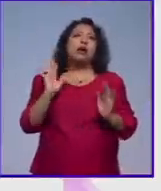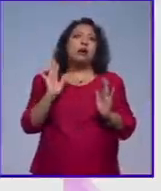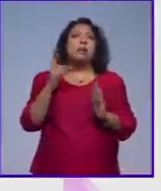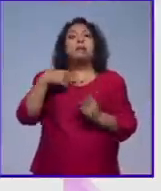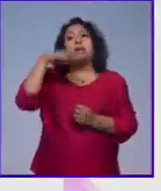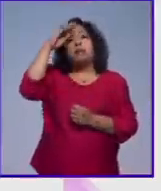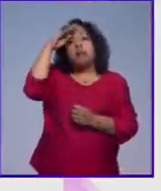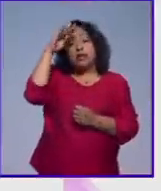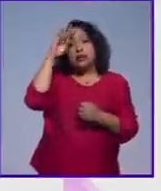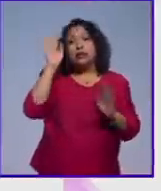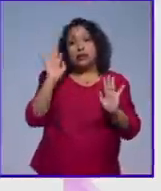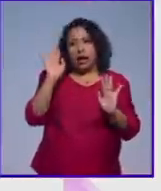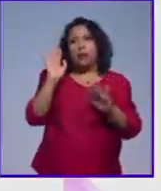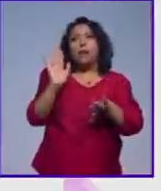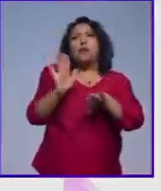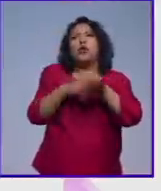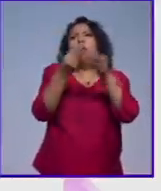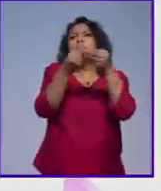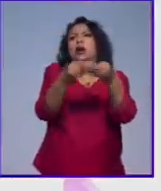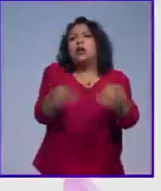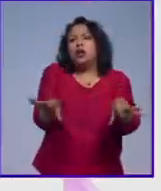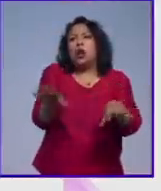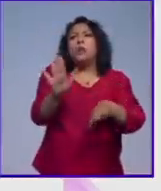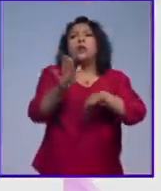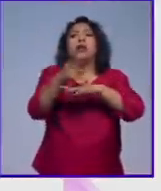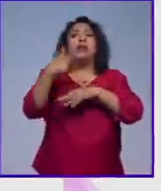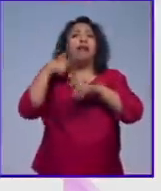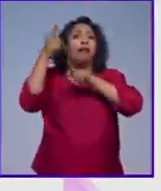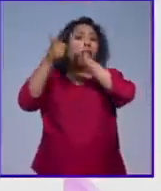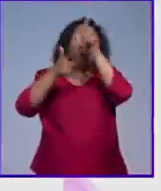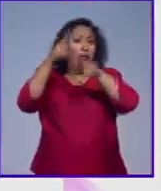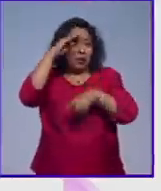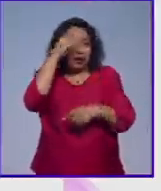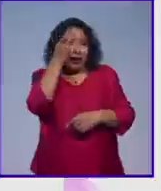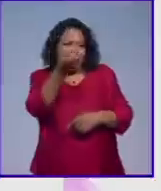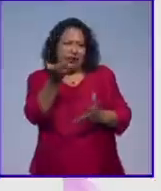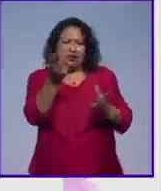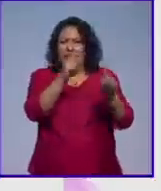se pensaba eso y por qué eso se perdió, por qué los griegos pensaban así.